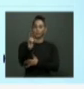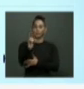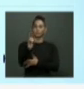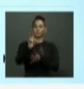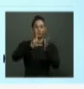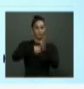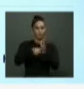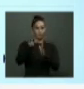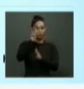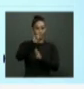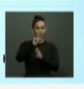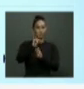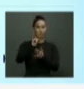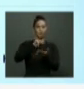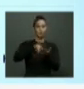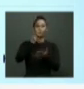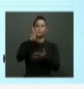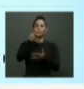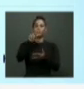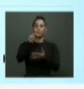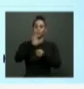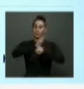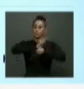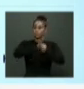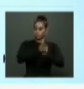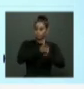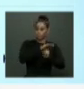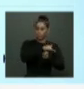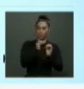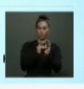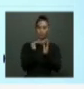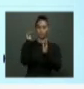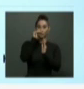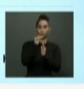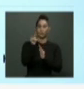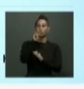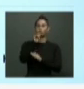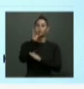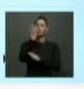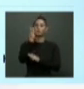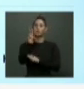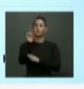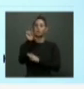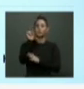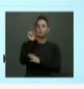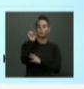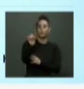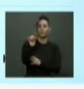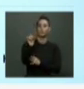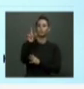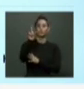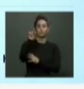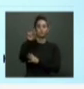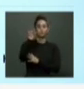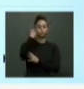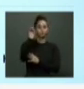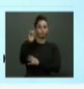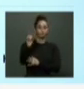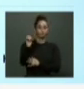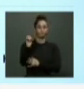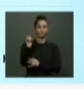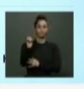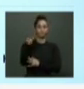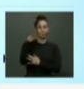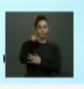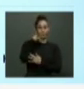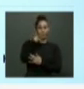de vida herencia no nos enfermamos años los órganos pero a un asesino que te estás echando que está vigilante para